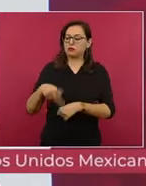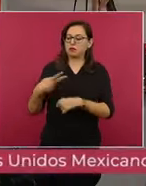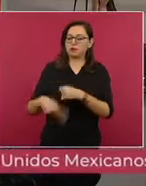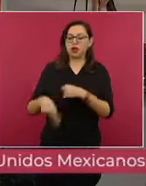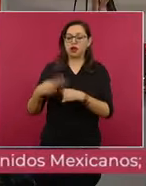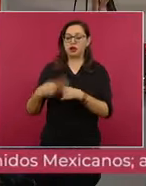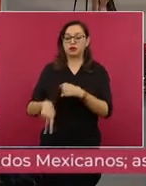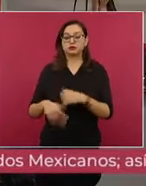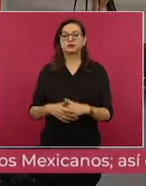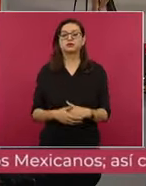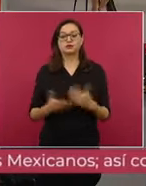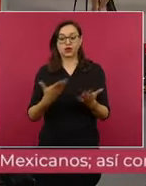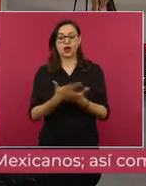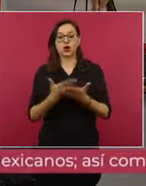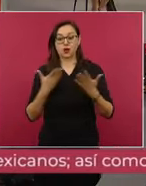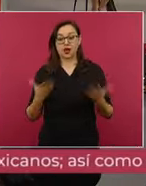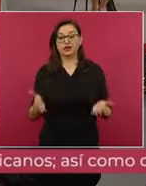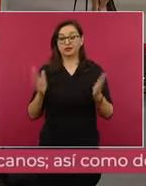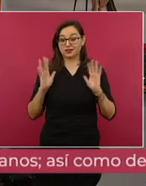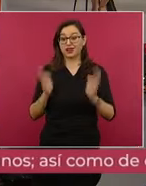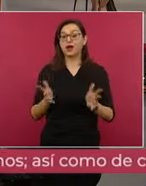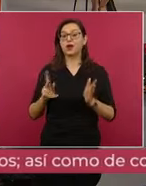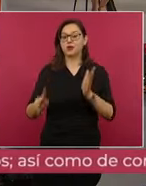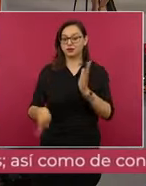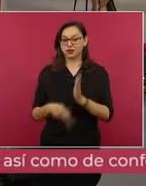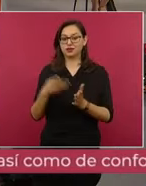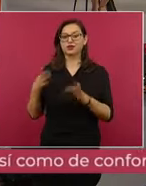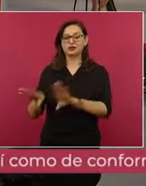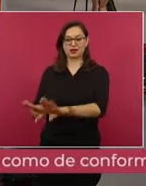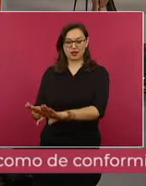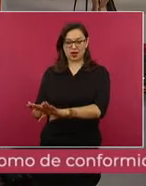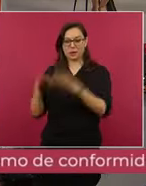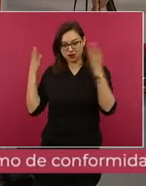Y ahora ya de nuevo está la estación, la abrimos